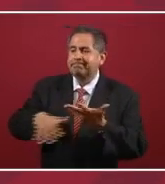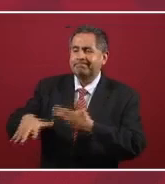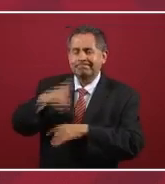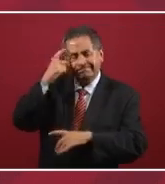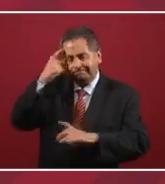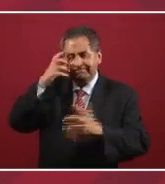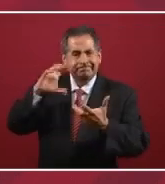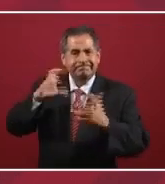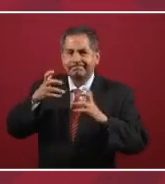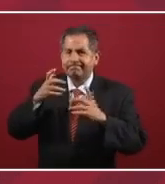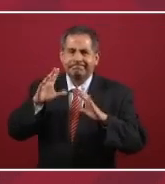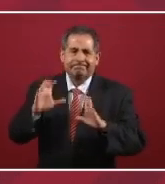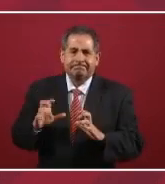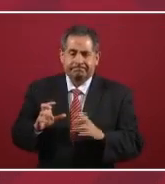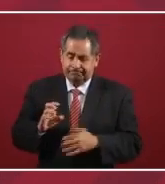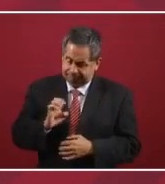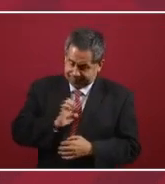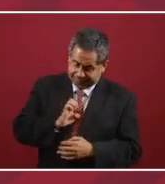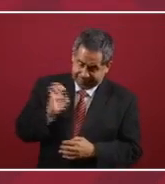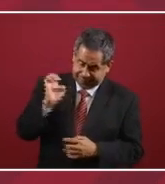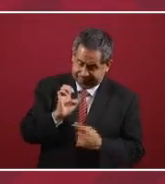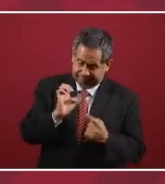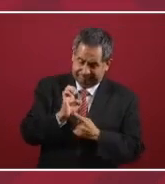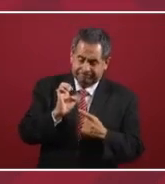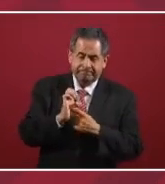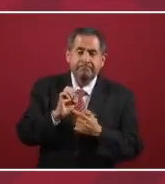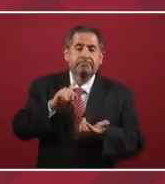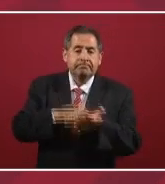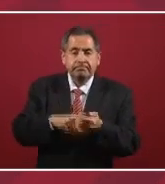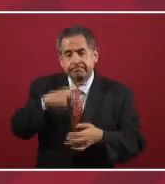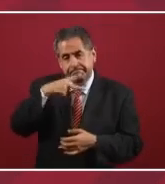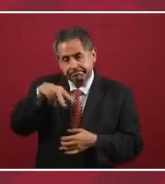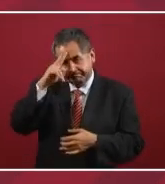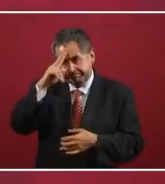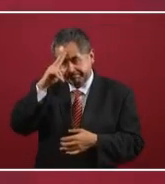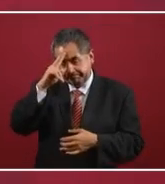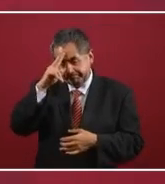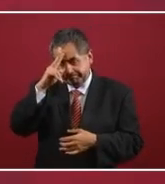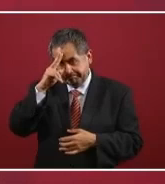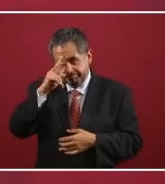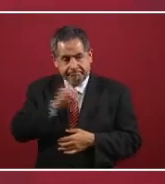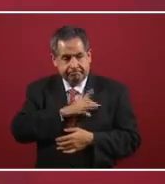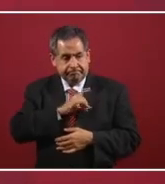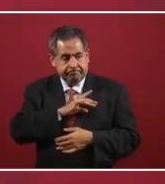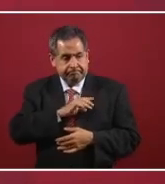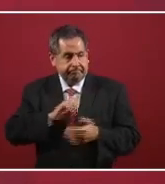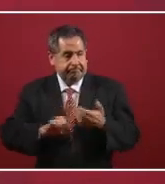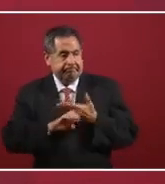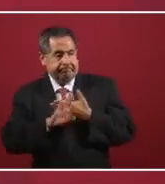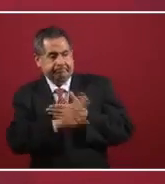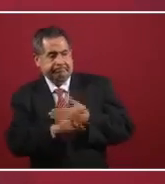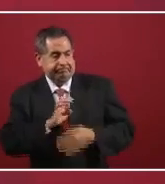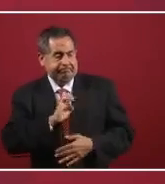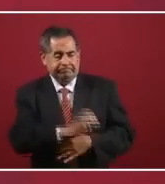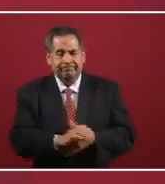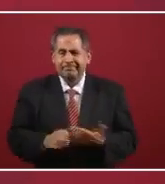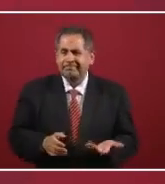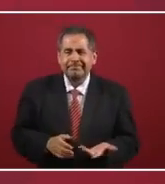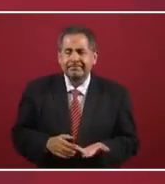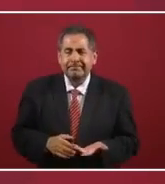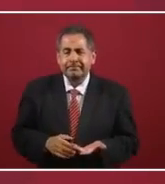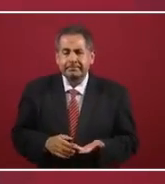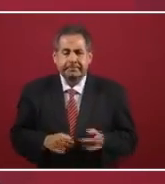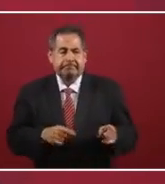El odio es producto de la ignorancia y del miedo, y nos lleva a ver al otro